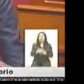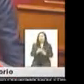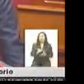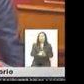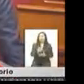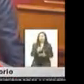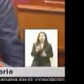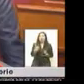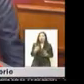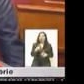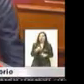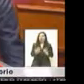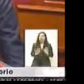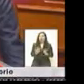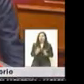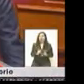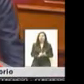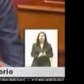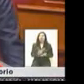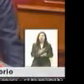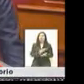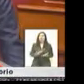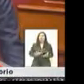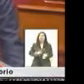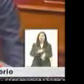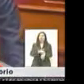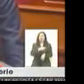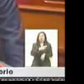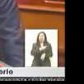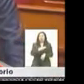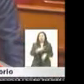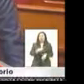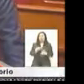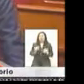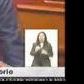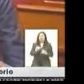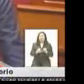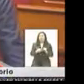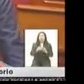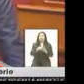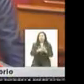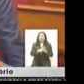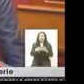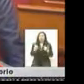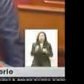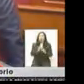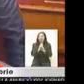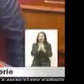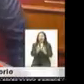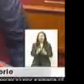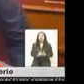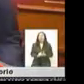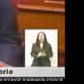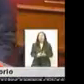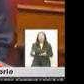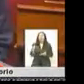número 37-2013 de la Presidencia del Consejo de Ministros. Esta última norma ya aclaró cuáles son